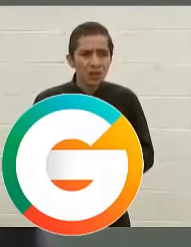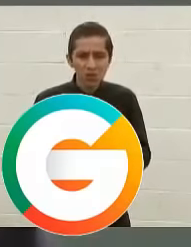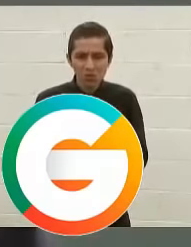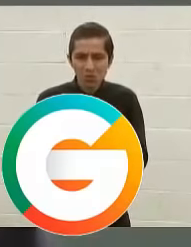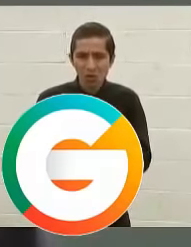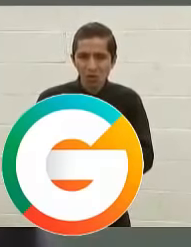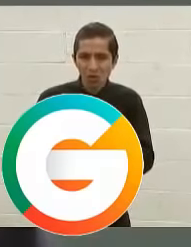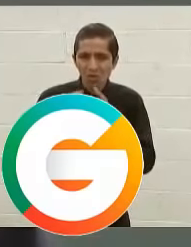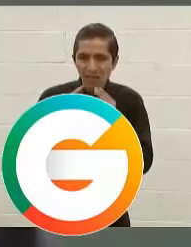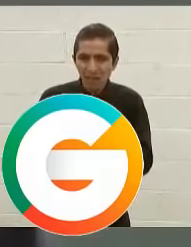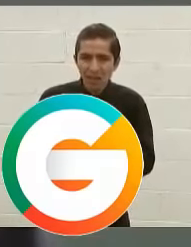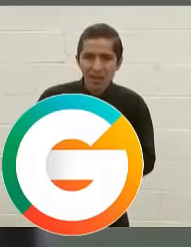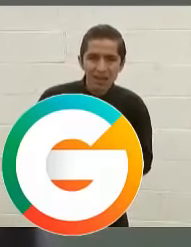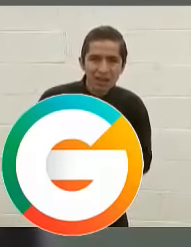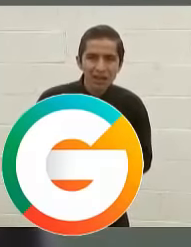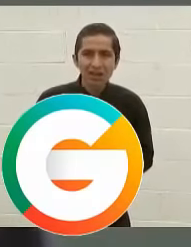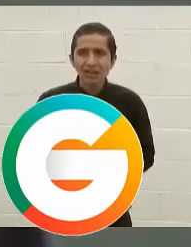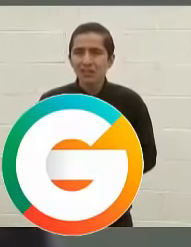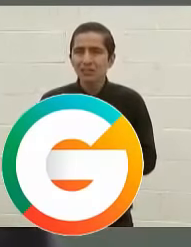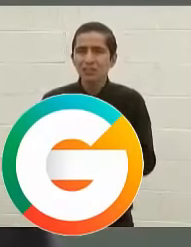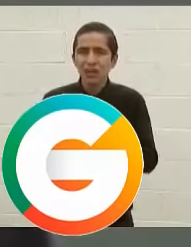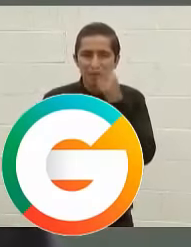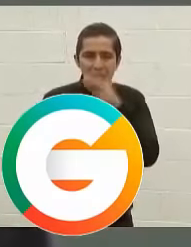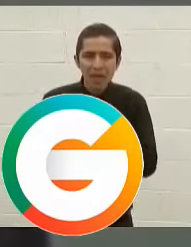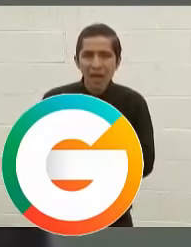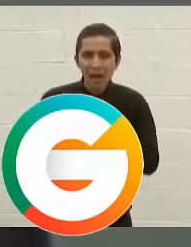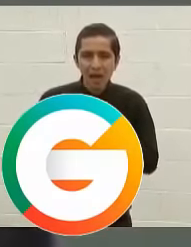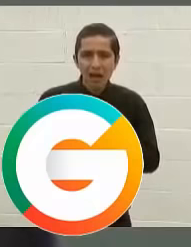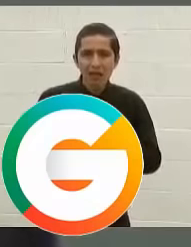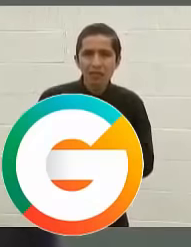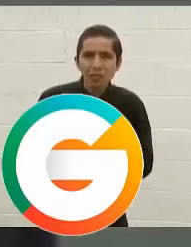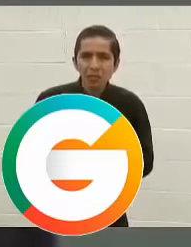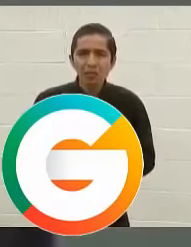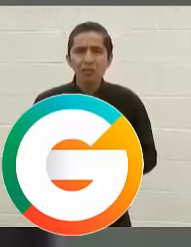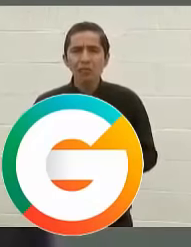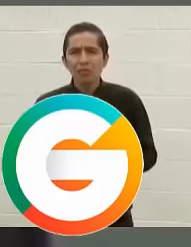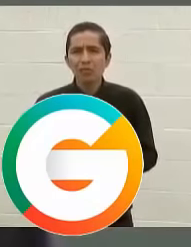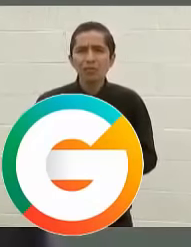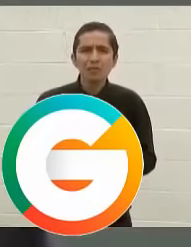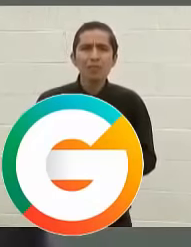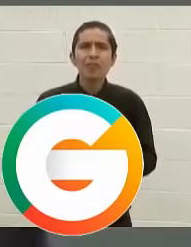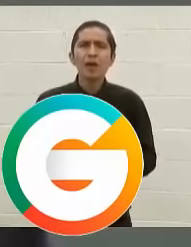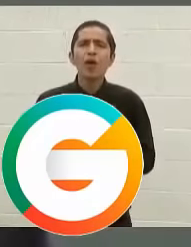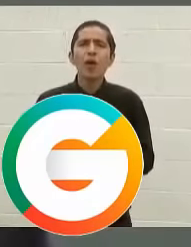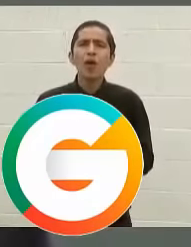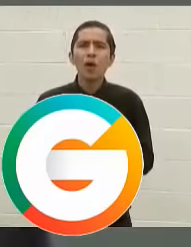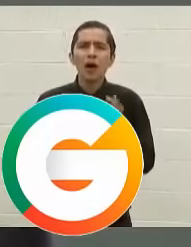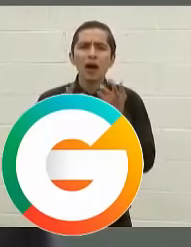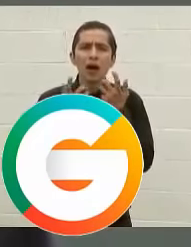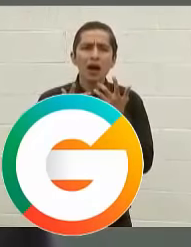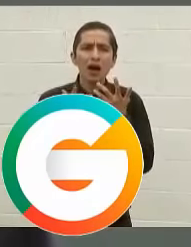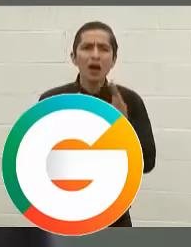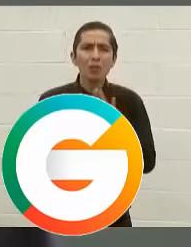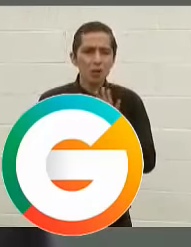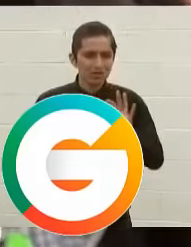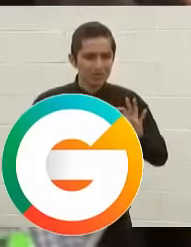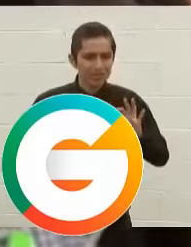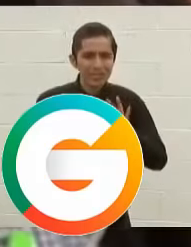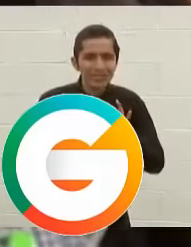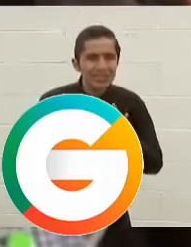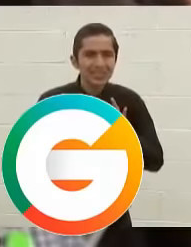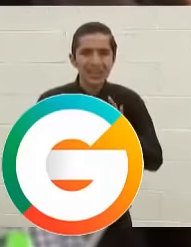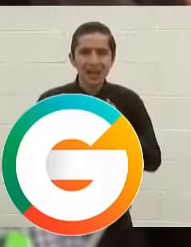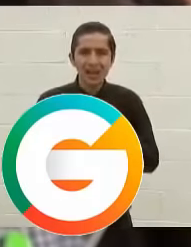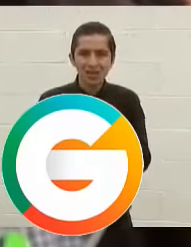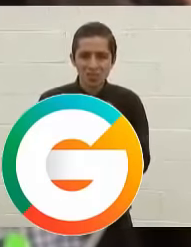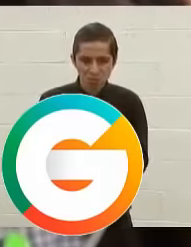Jalisco esté operando en la Ciudad de México, en este mapa criminal que elaboran, o si busca una alianza con alguno de las células de otros